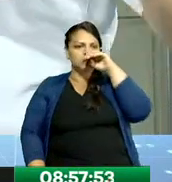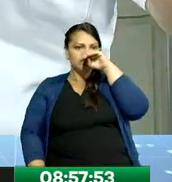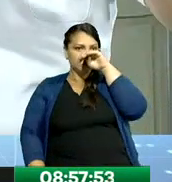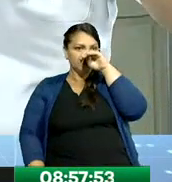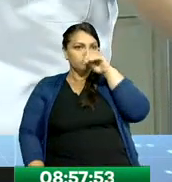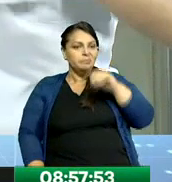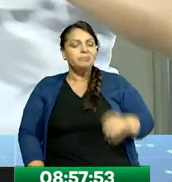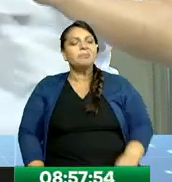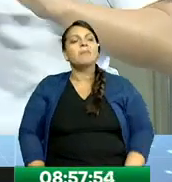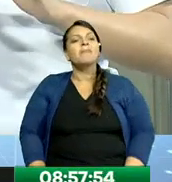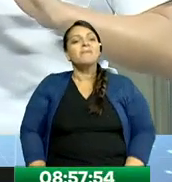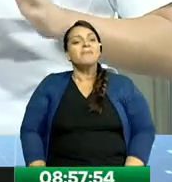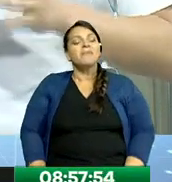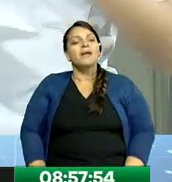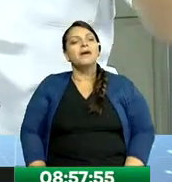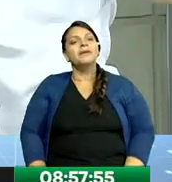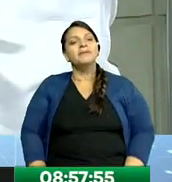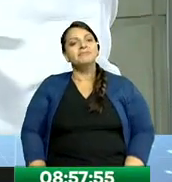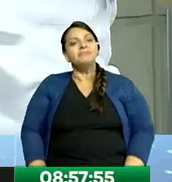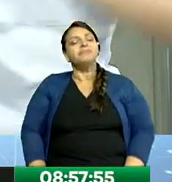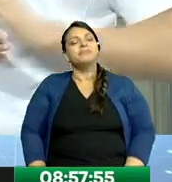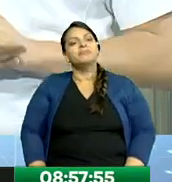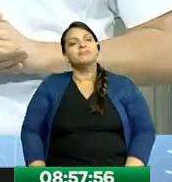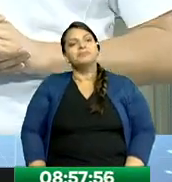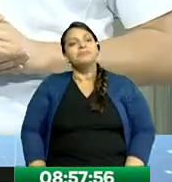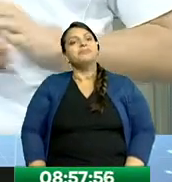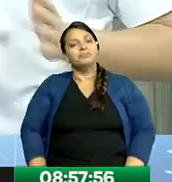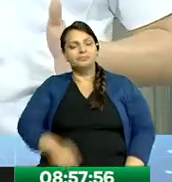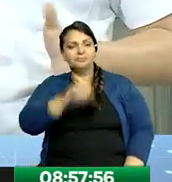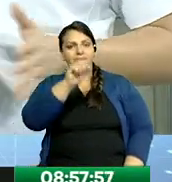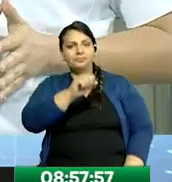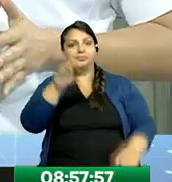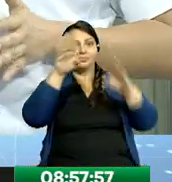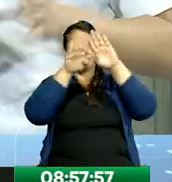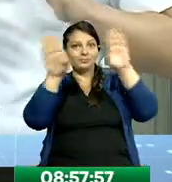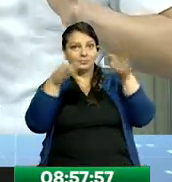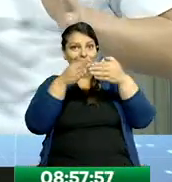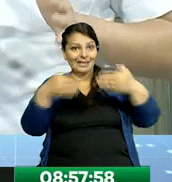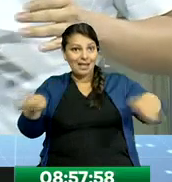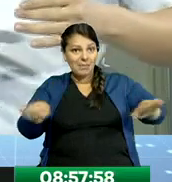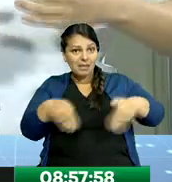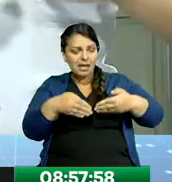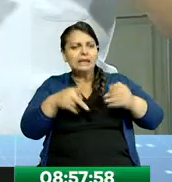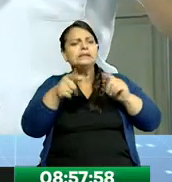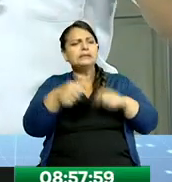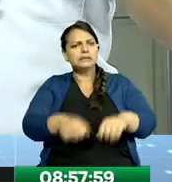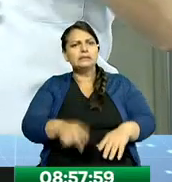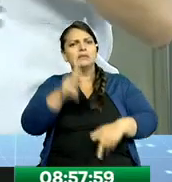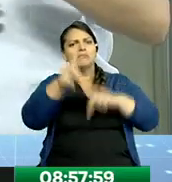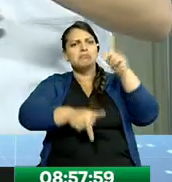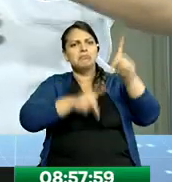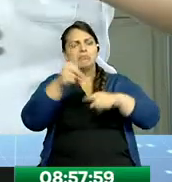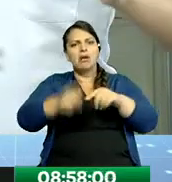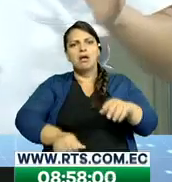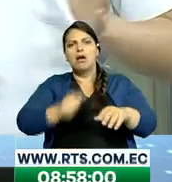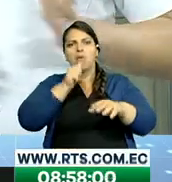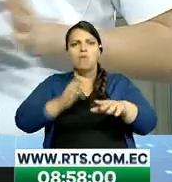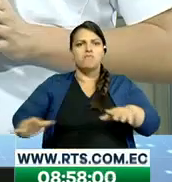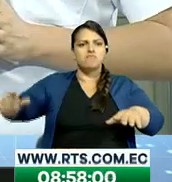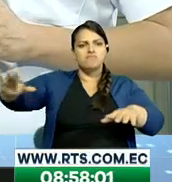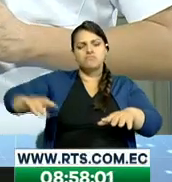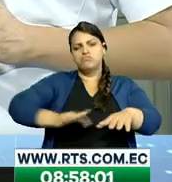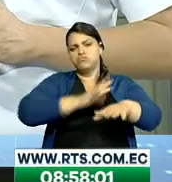un oleaje, ¿verdad?, que viene del sur, del noroeste, a pesar que hubo eso, las condiciones fueron